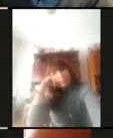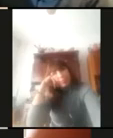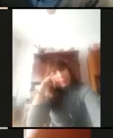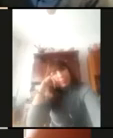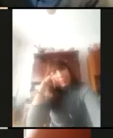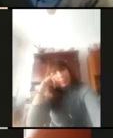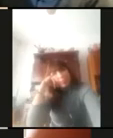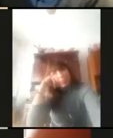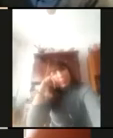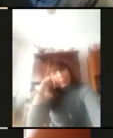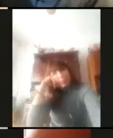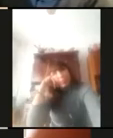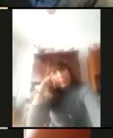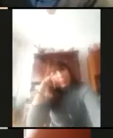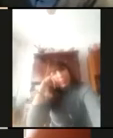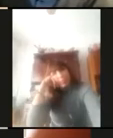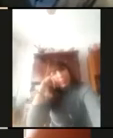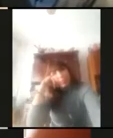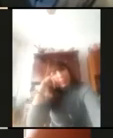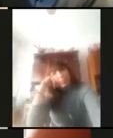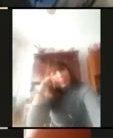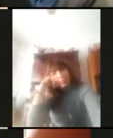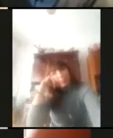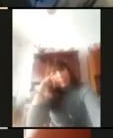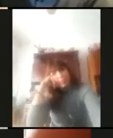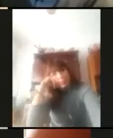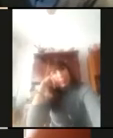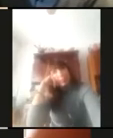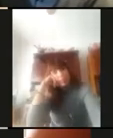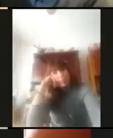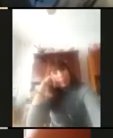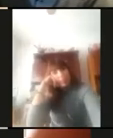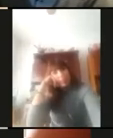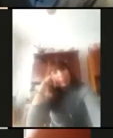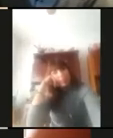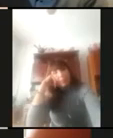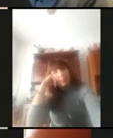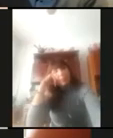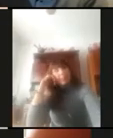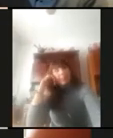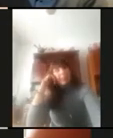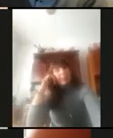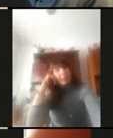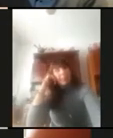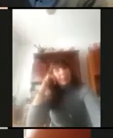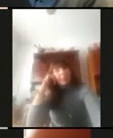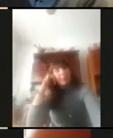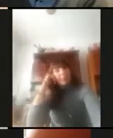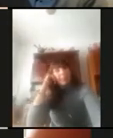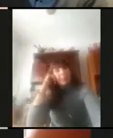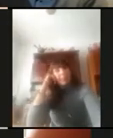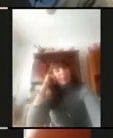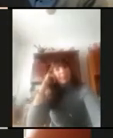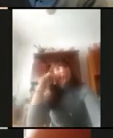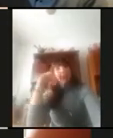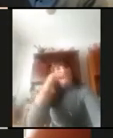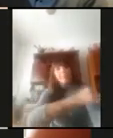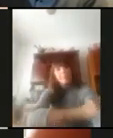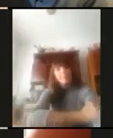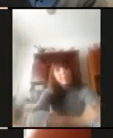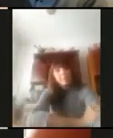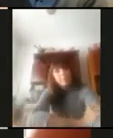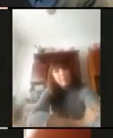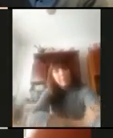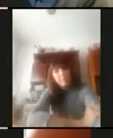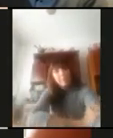youtube de la cátedra y pone su consultorio que dé por hecho era el médico que más trabajaba en